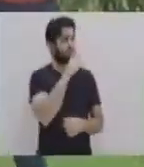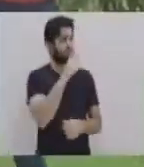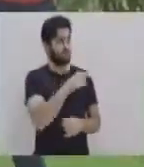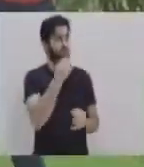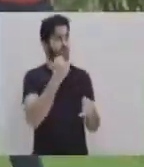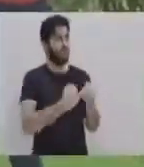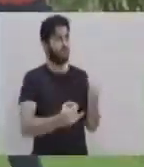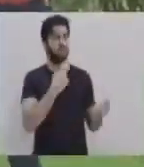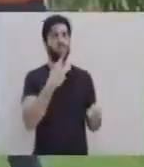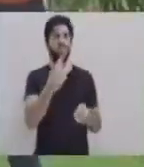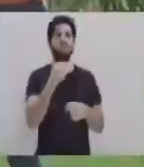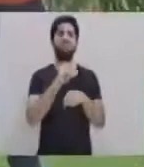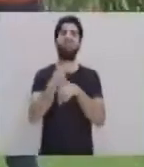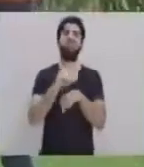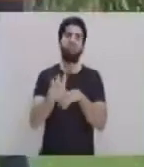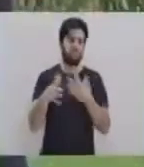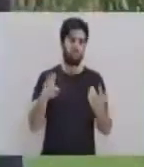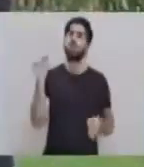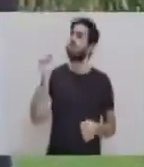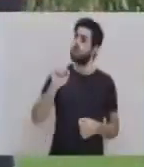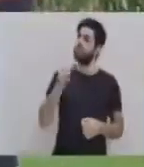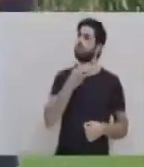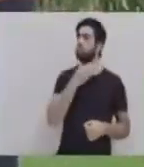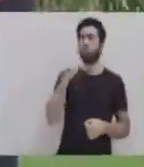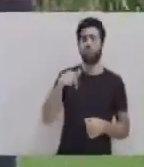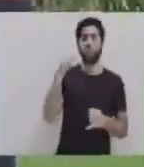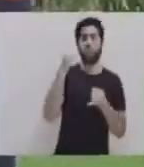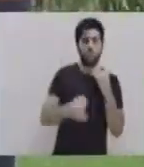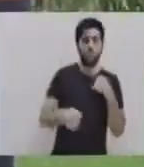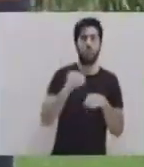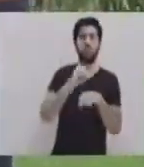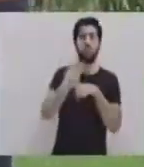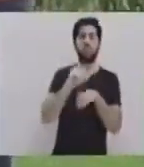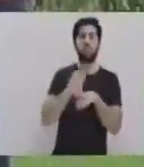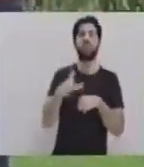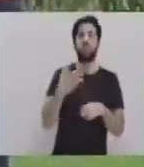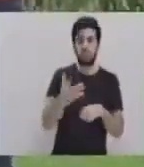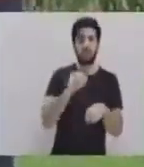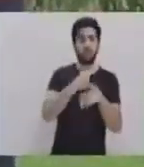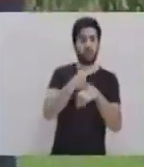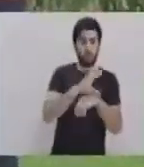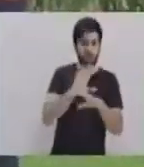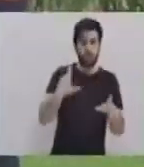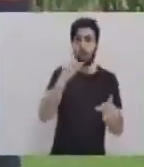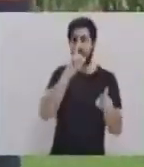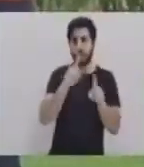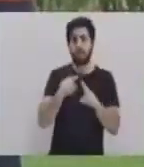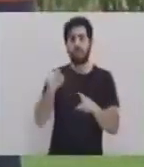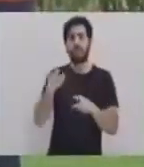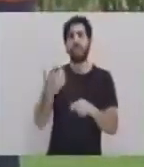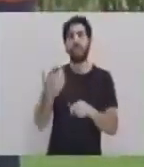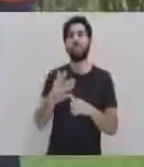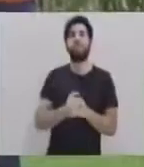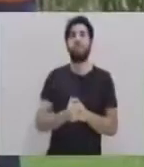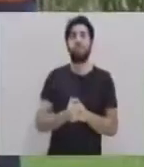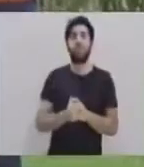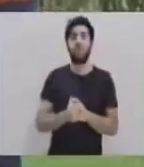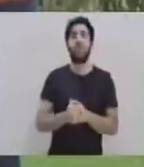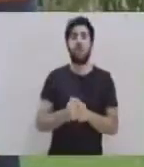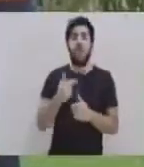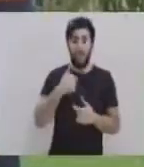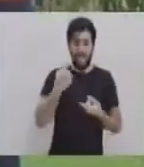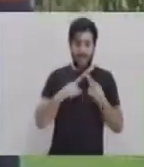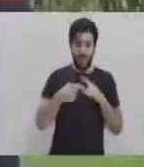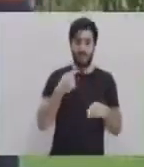Maestra, ¿tiene alguna última recomendación para nosotros? Claro, una recomendación y más que una recomendación, un